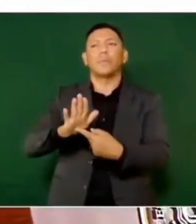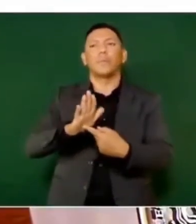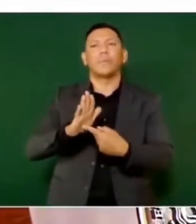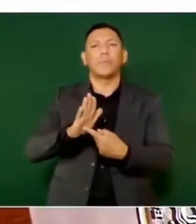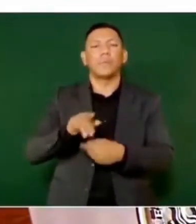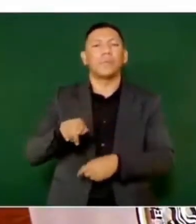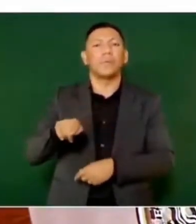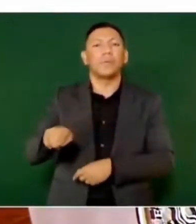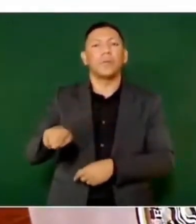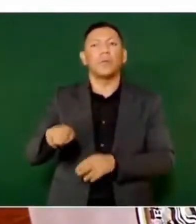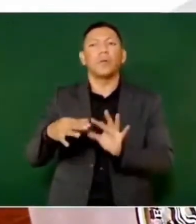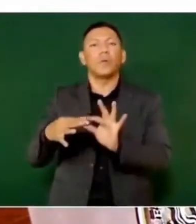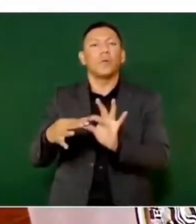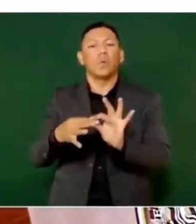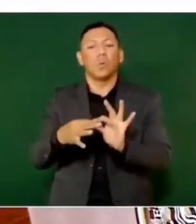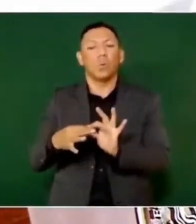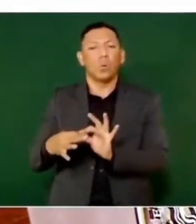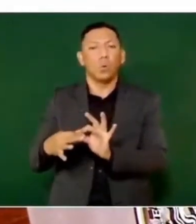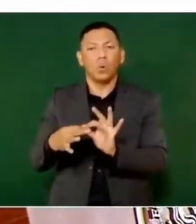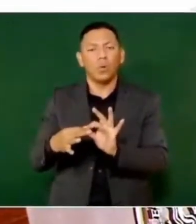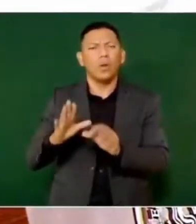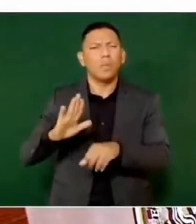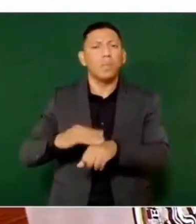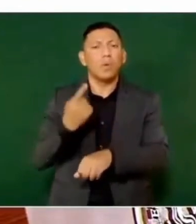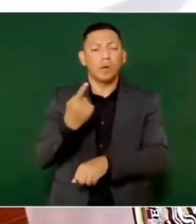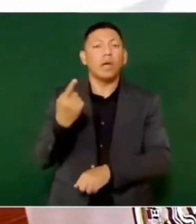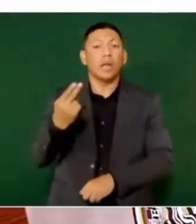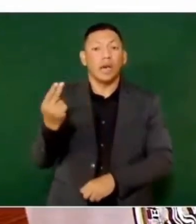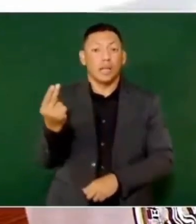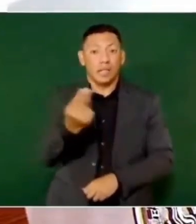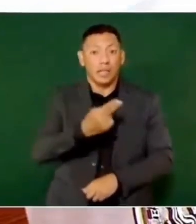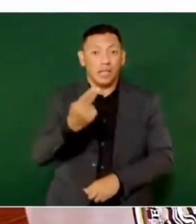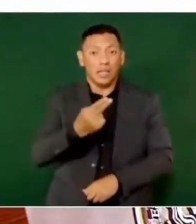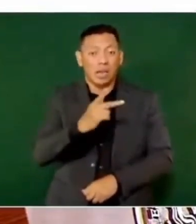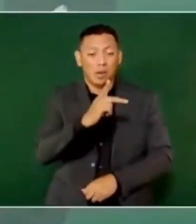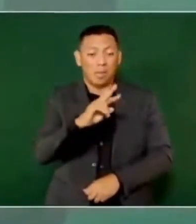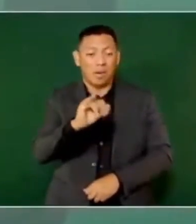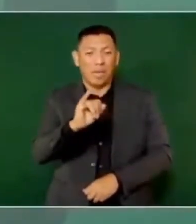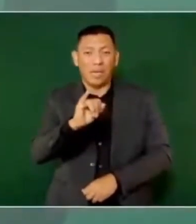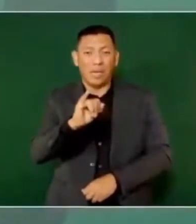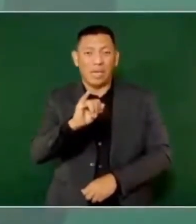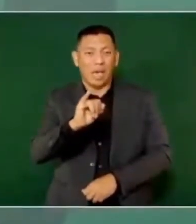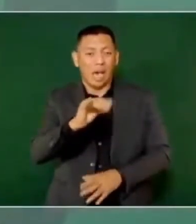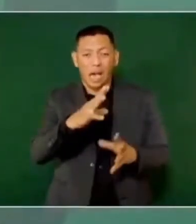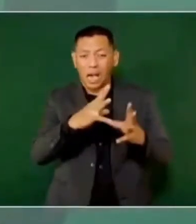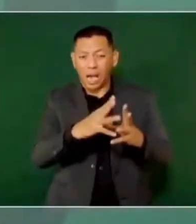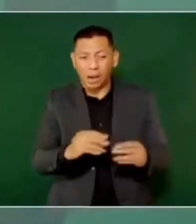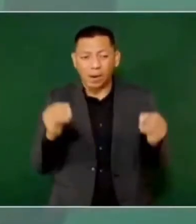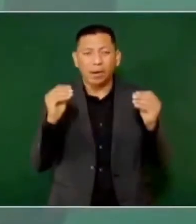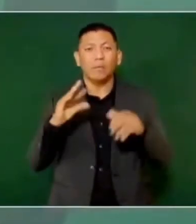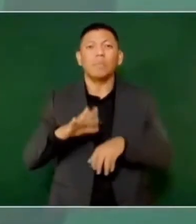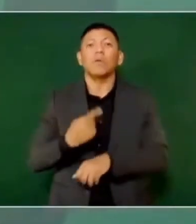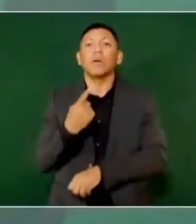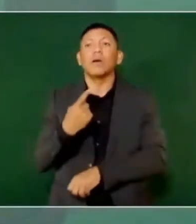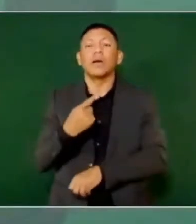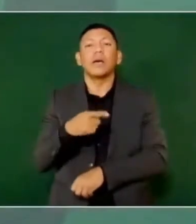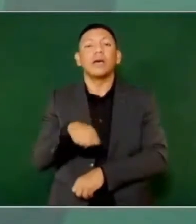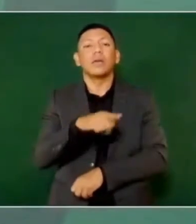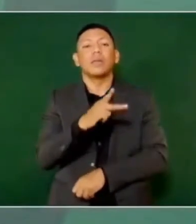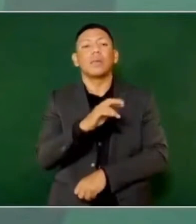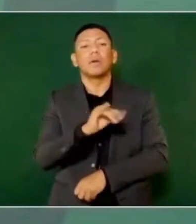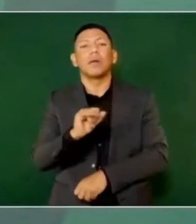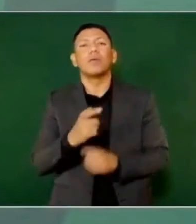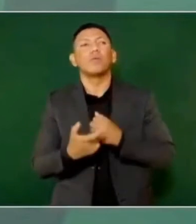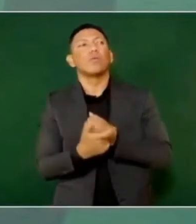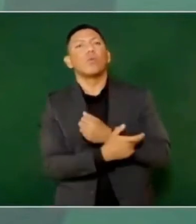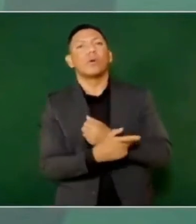la unidad porque había que acabar con el PRI, porque los del PRI eran unos corruptos y